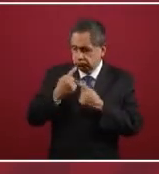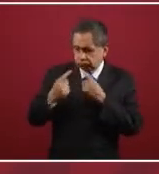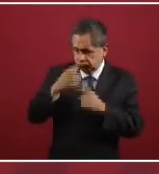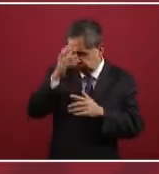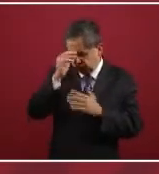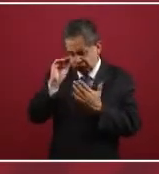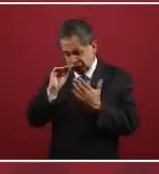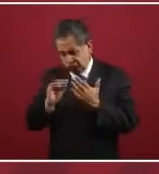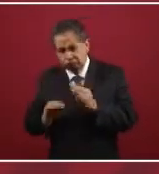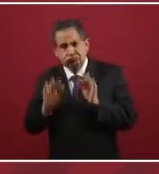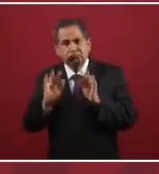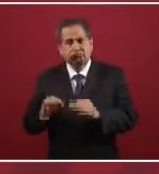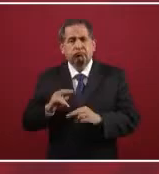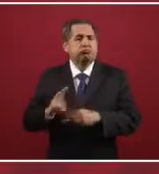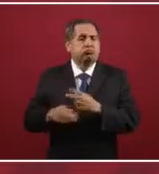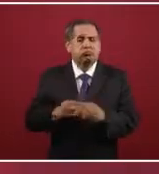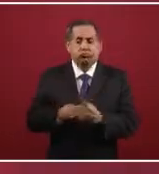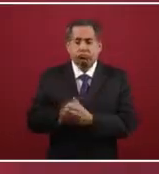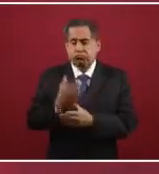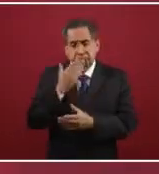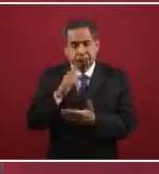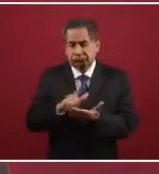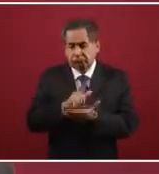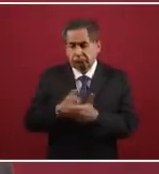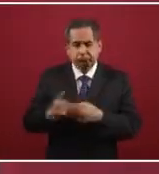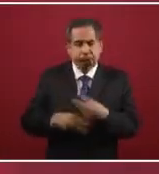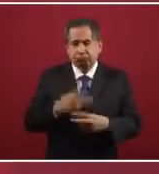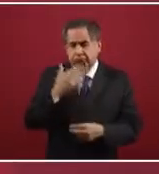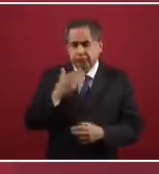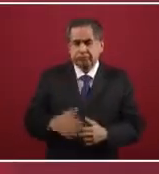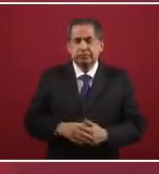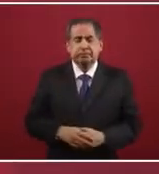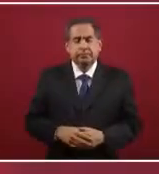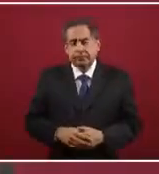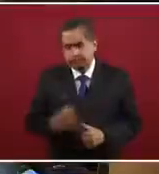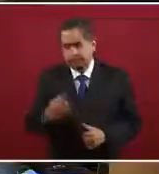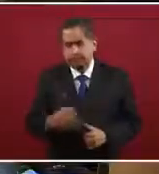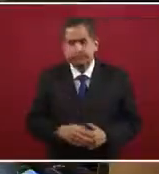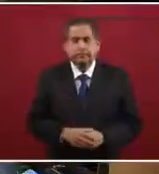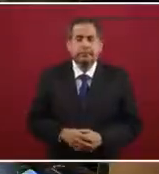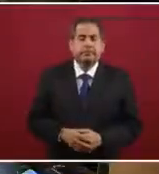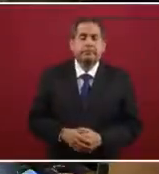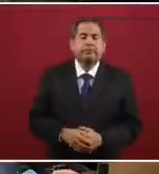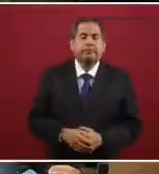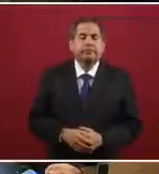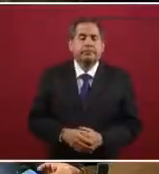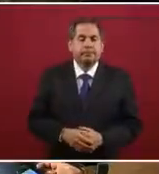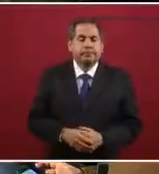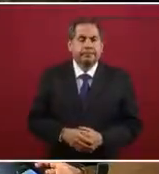que pues las cosas han ido avanzando legalmente bien. Por favor.